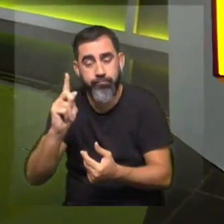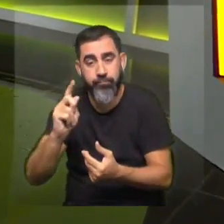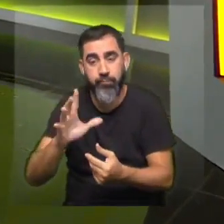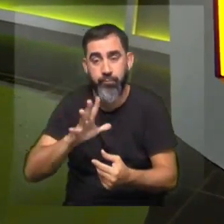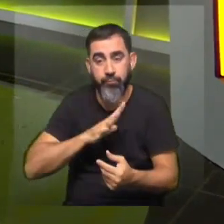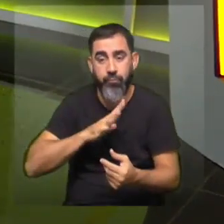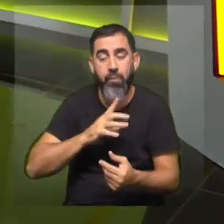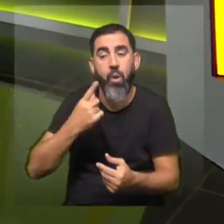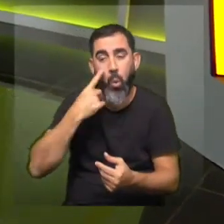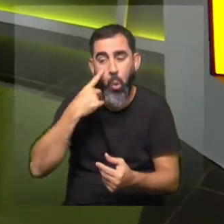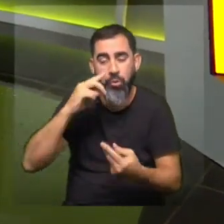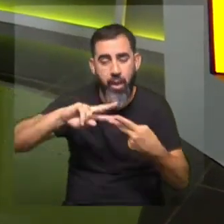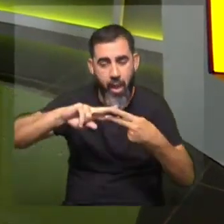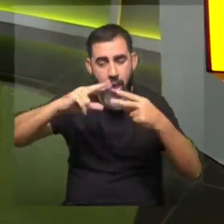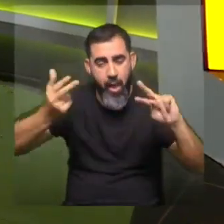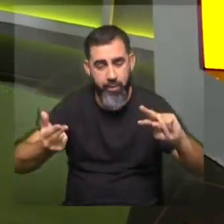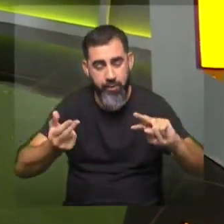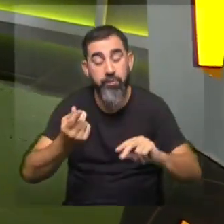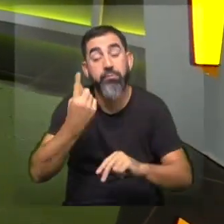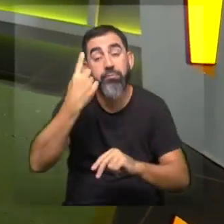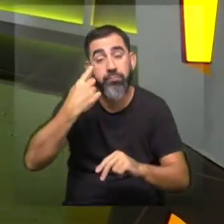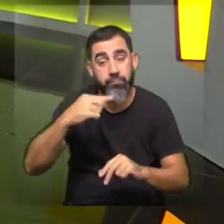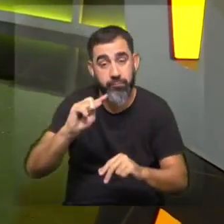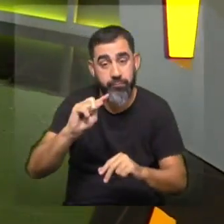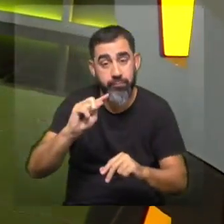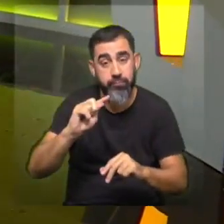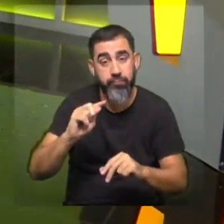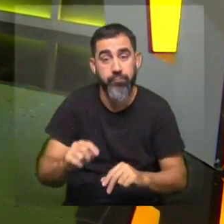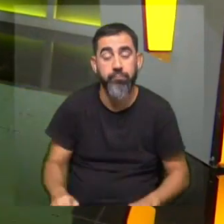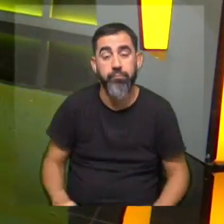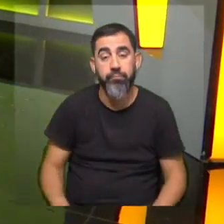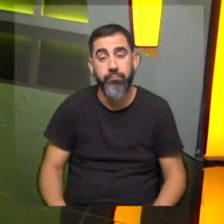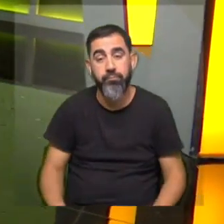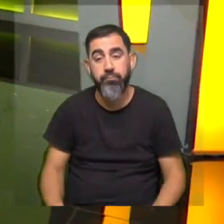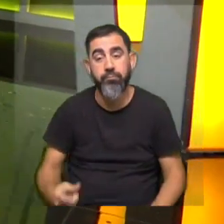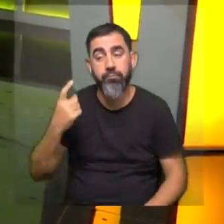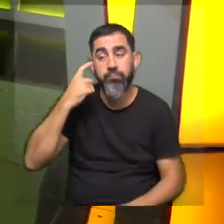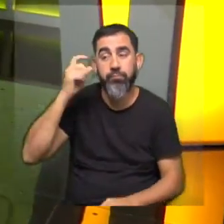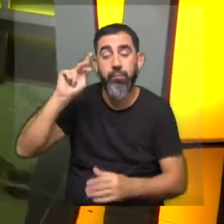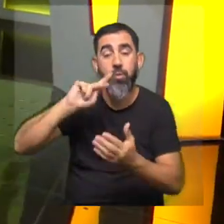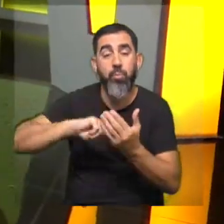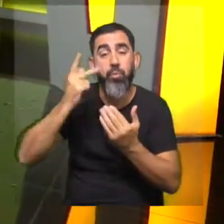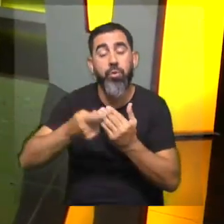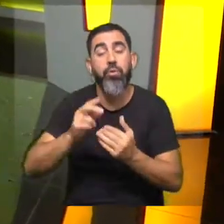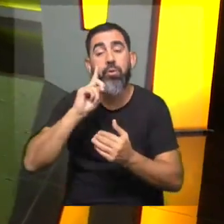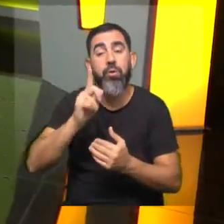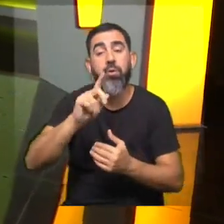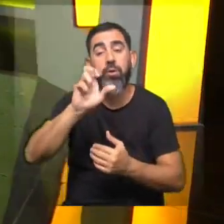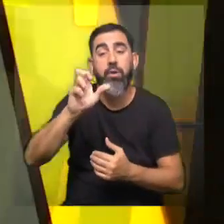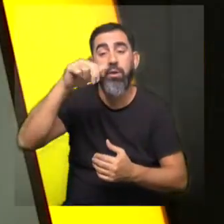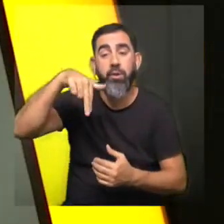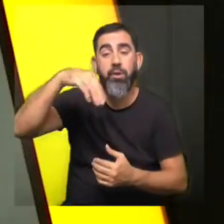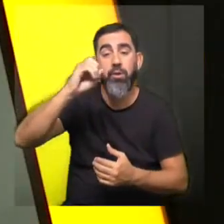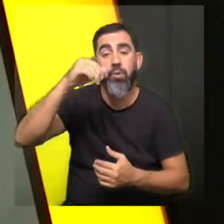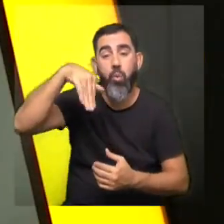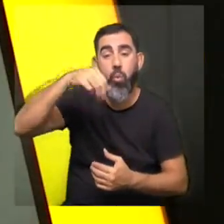cuando sabía que existía el ADN. Para eso un poco fue que surgió el proyecto Genoma Humano, para conocer esa